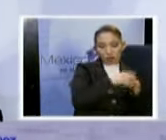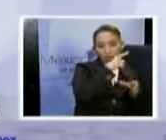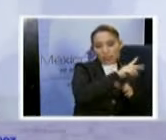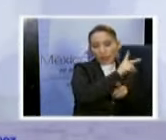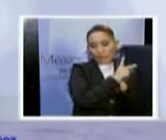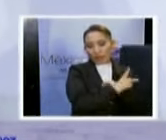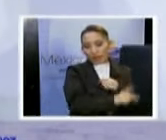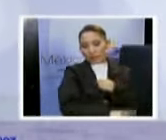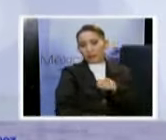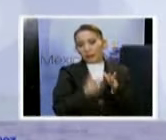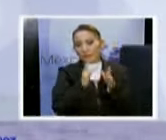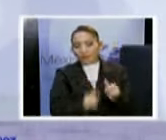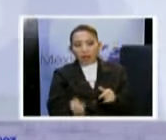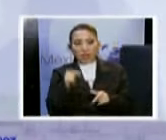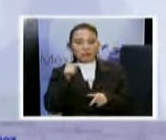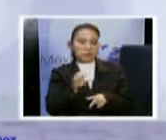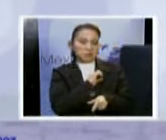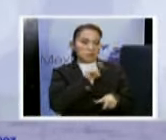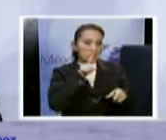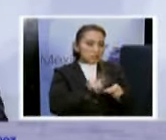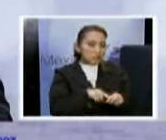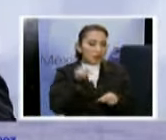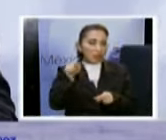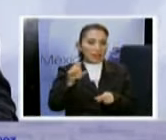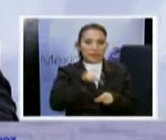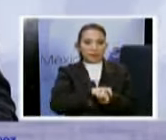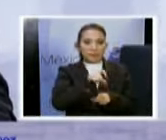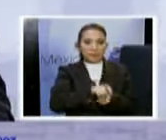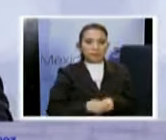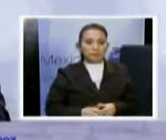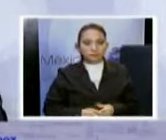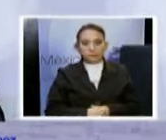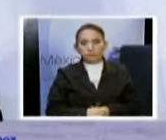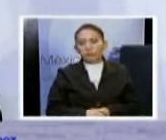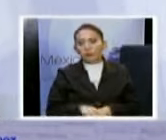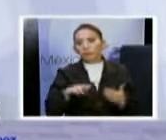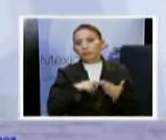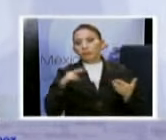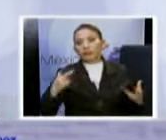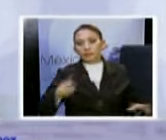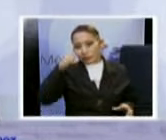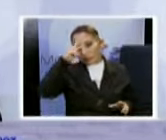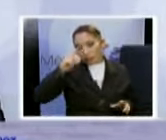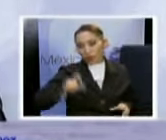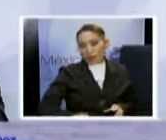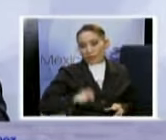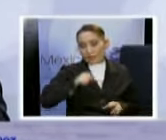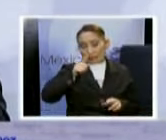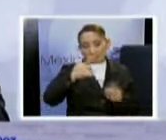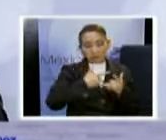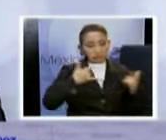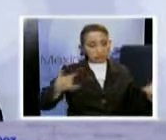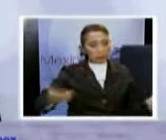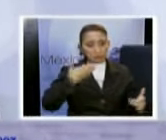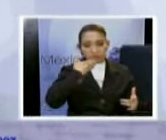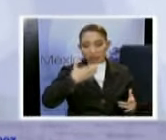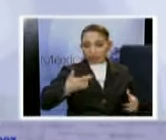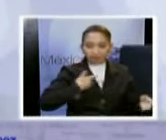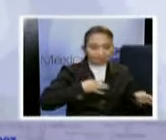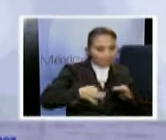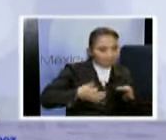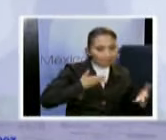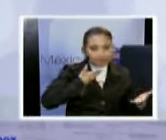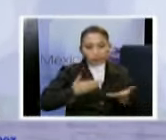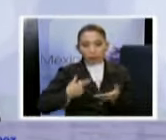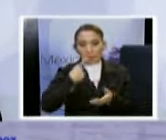países francófonos, y en este caso en particular con Quebec. La relación entre México y Quebec ha sido históricamente buena y dinámica.